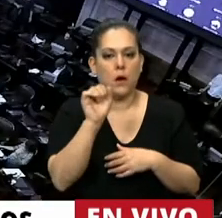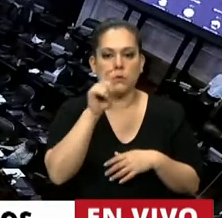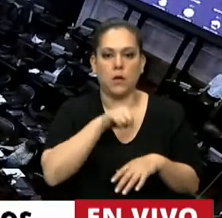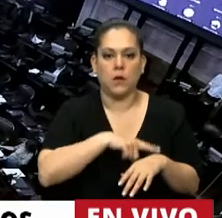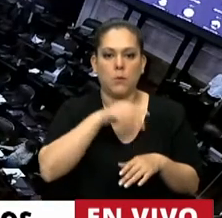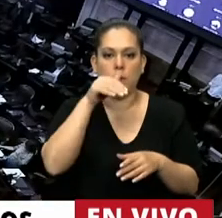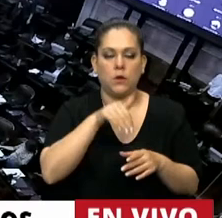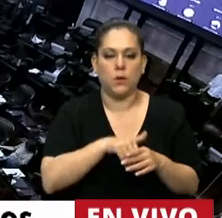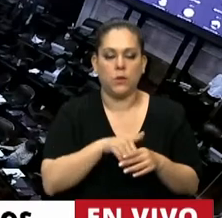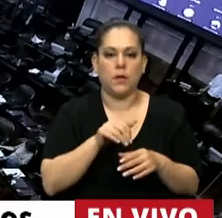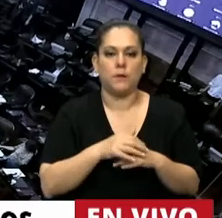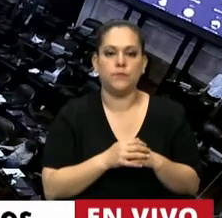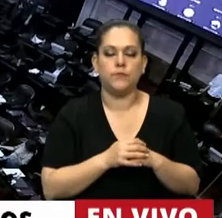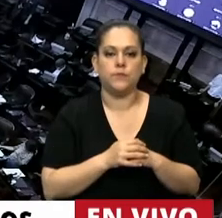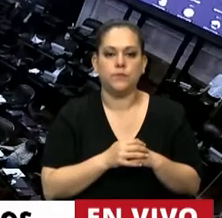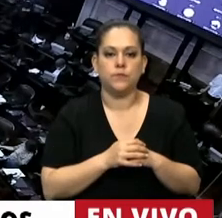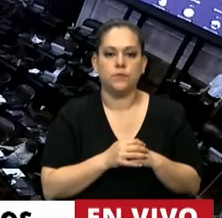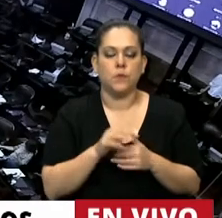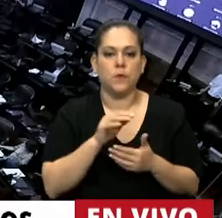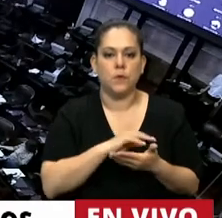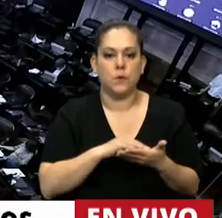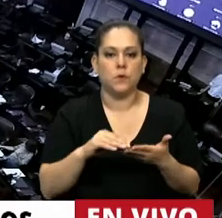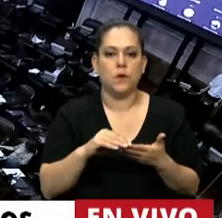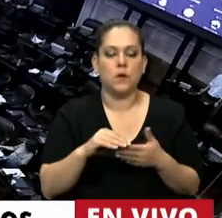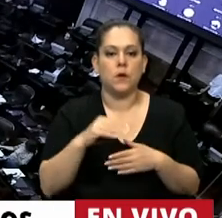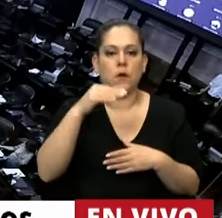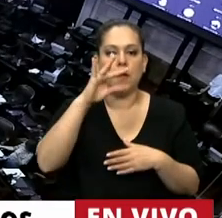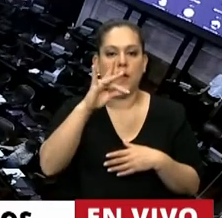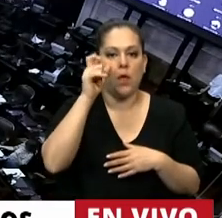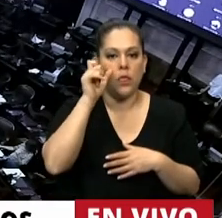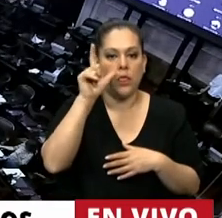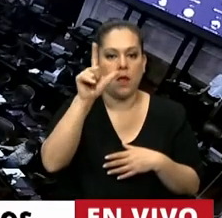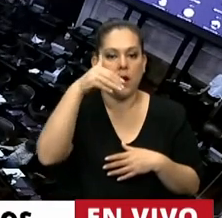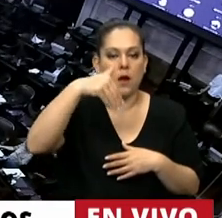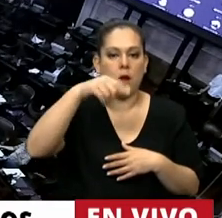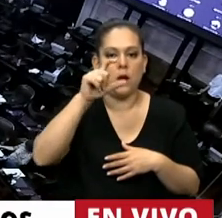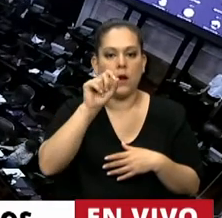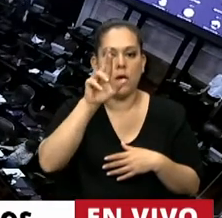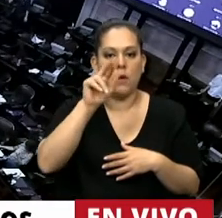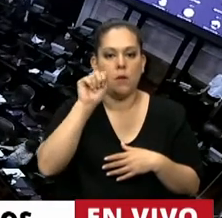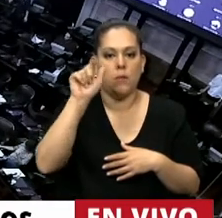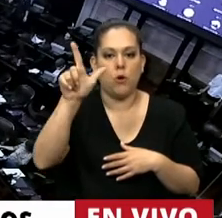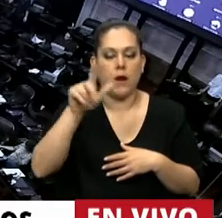Ausente a la hora de votar. Diputado Brizuela del Moral.